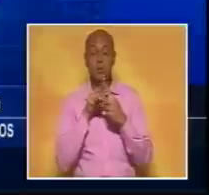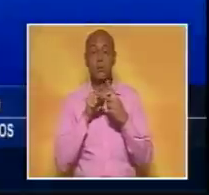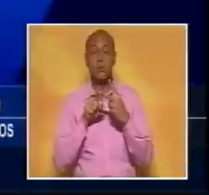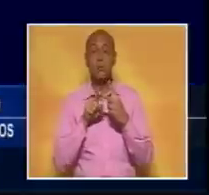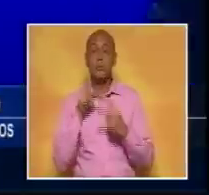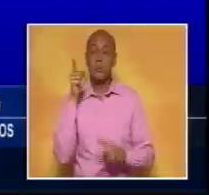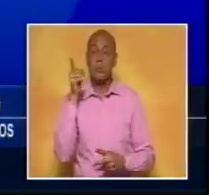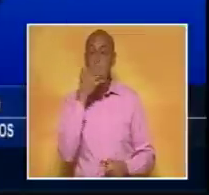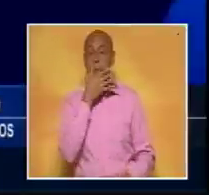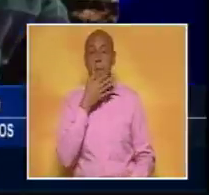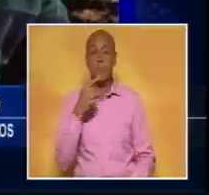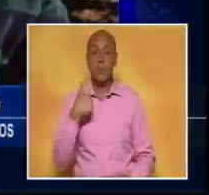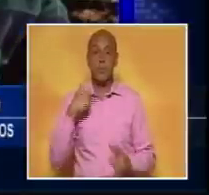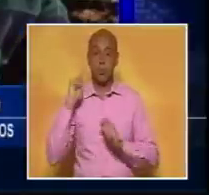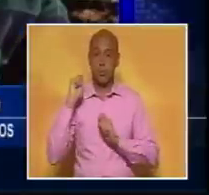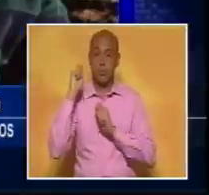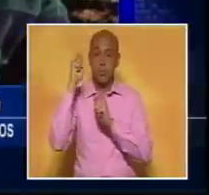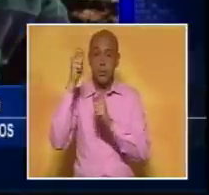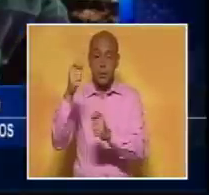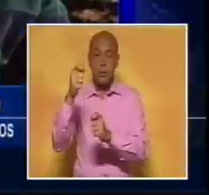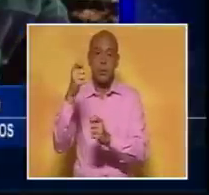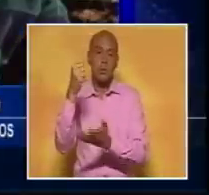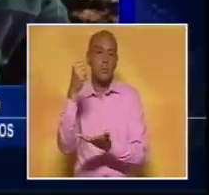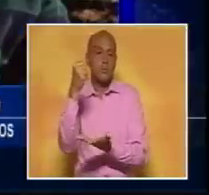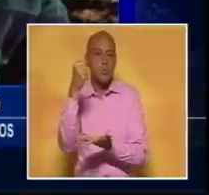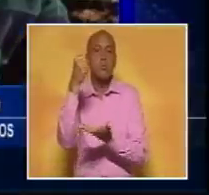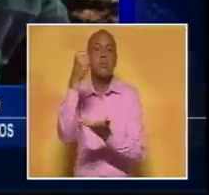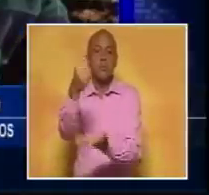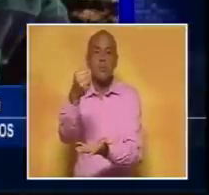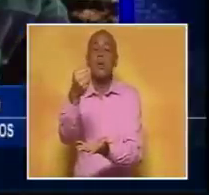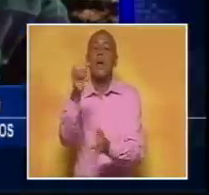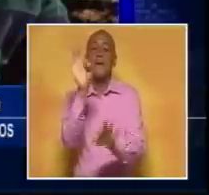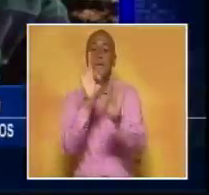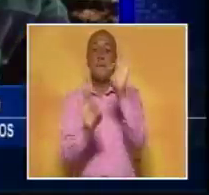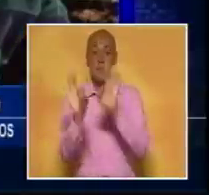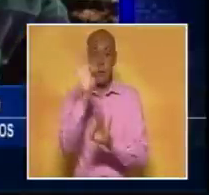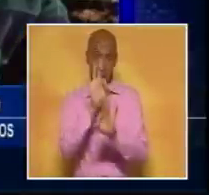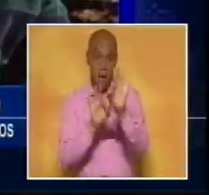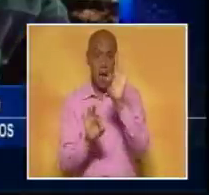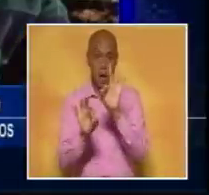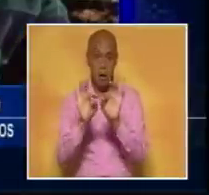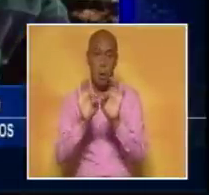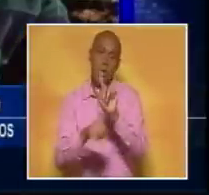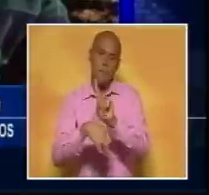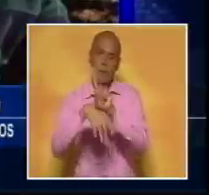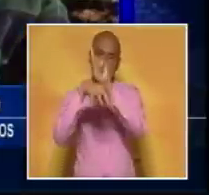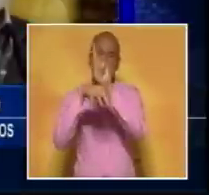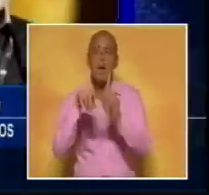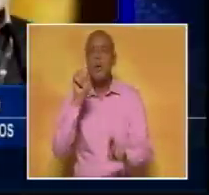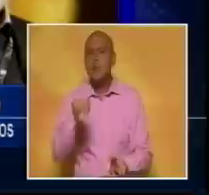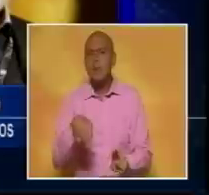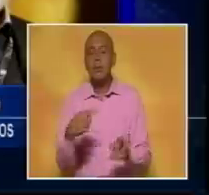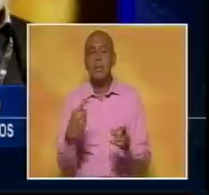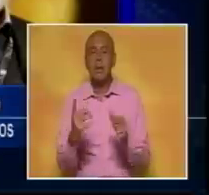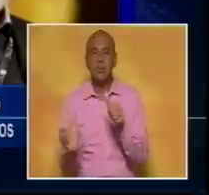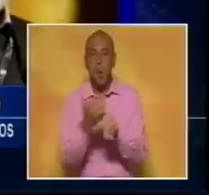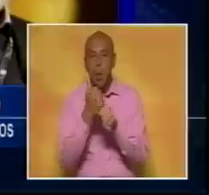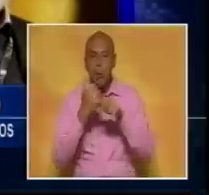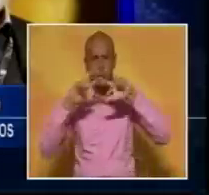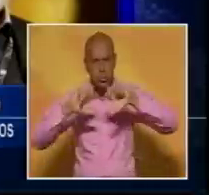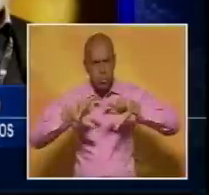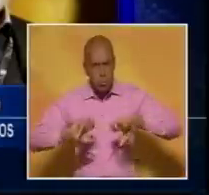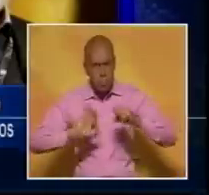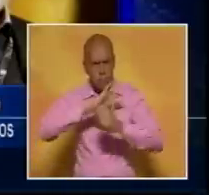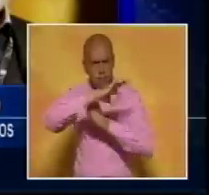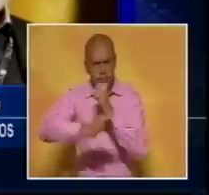fueron galardonados con el Premio Nobel de Física por descubrimientos que han revolucionado la percepción